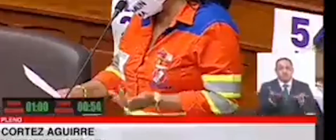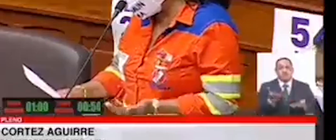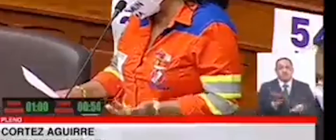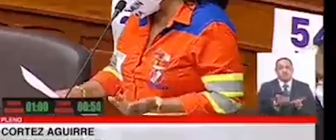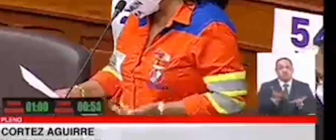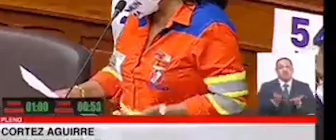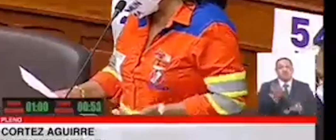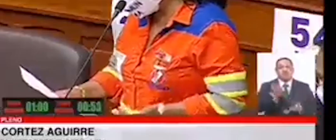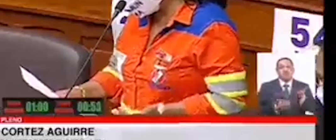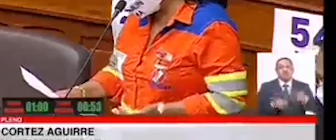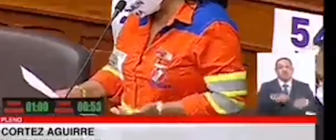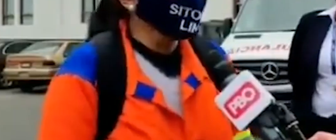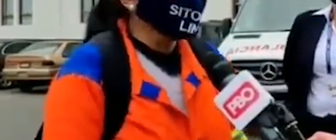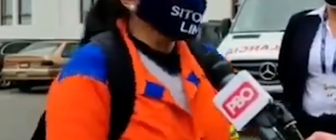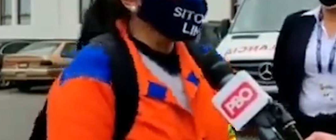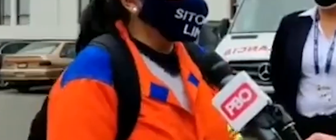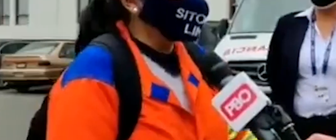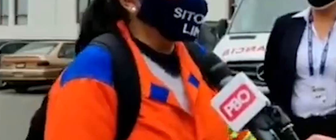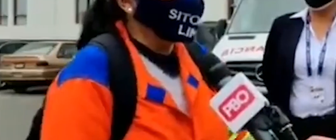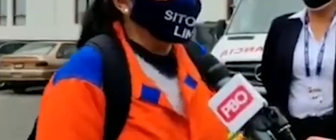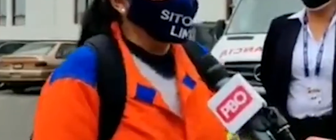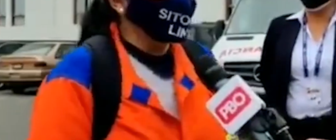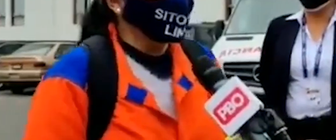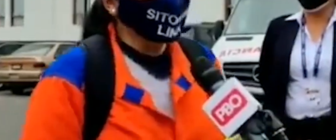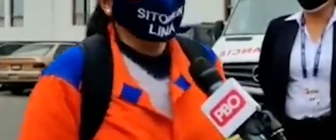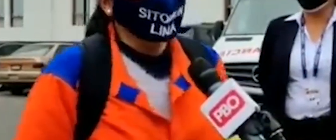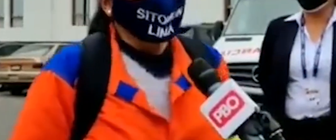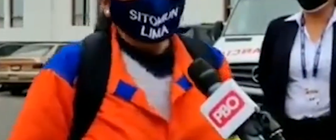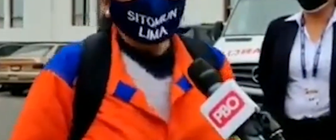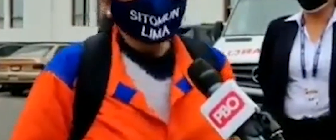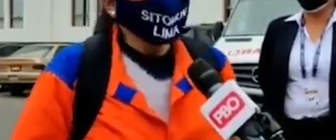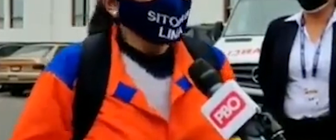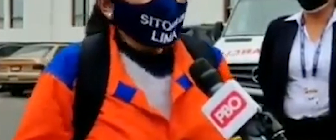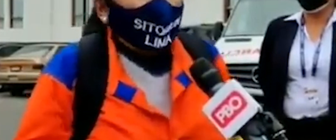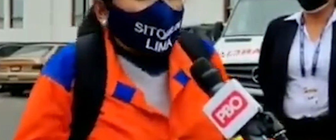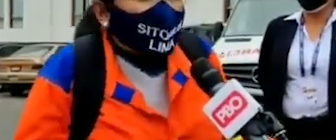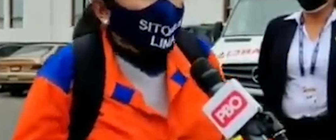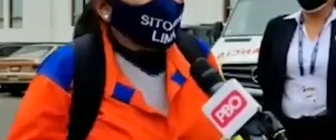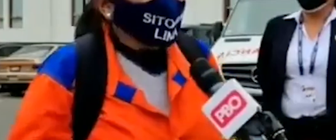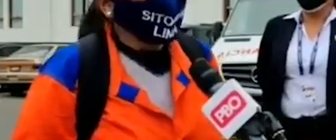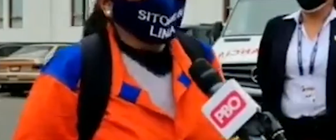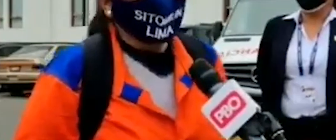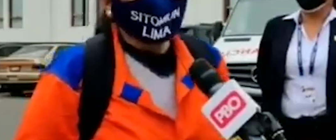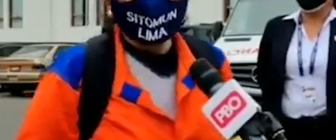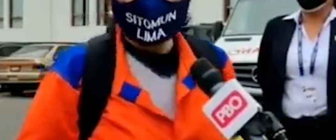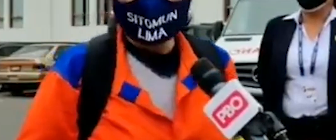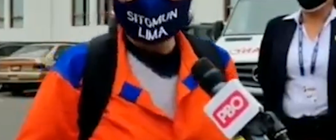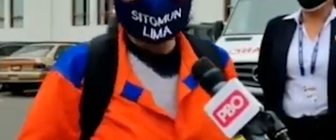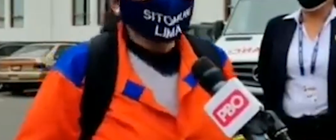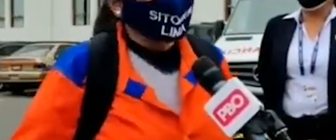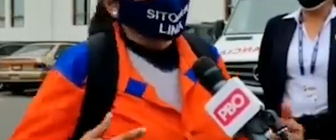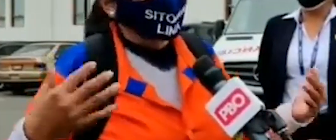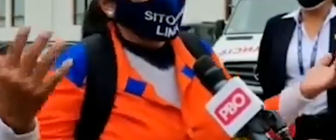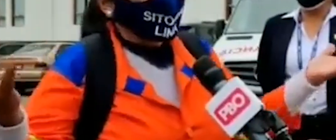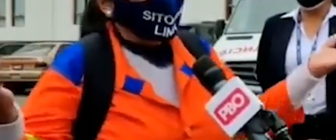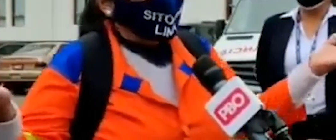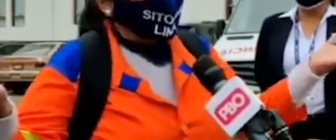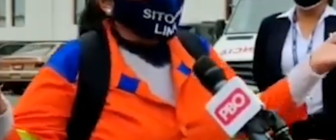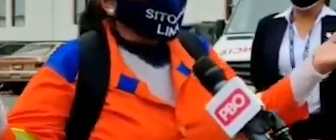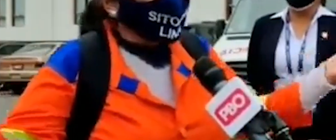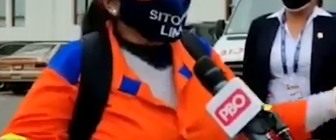preparada y cuenta con un equipo muy inteligente y capacitado para asumir esa responsabilidad